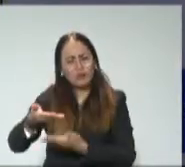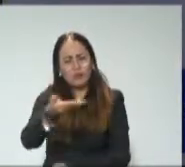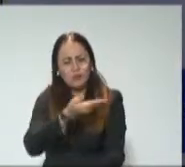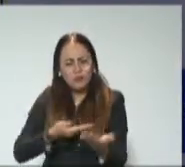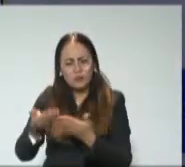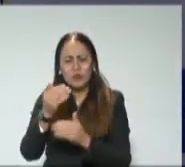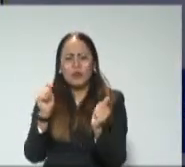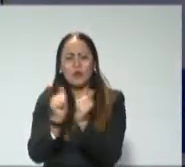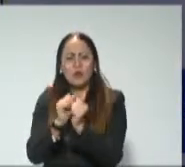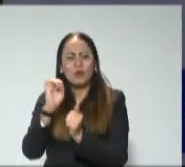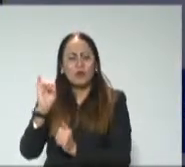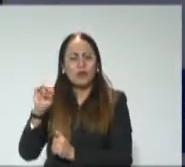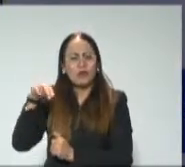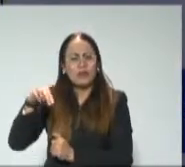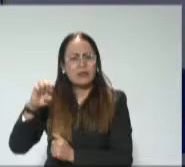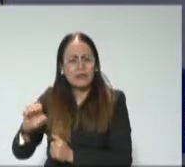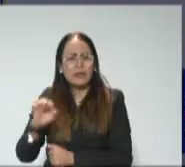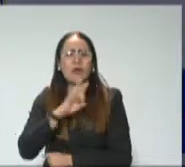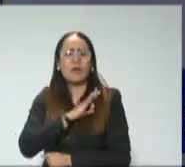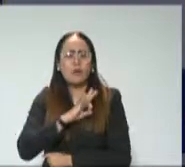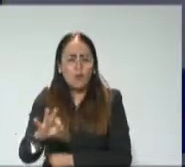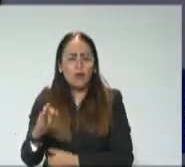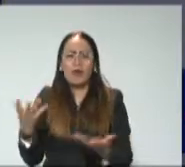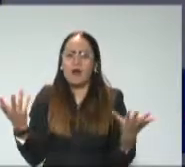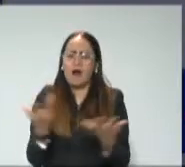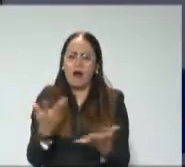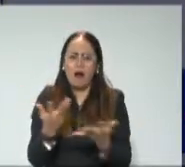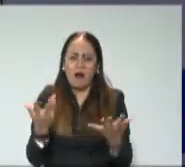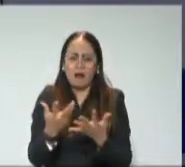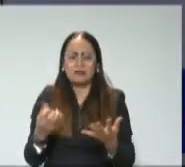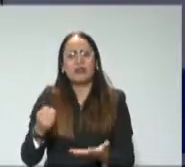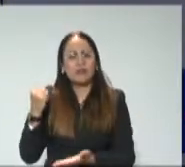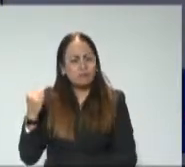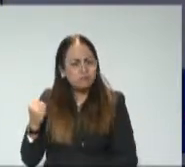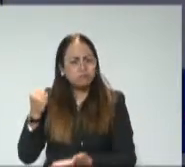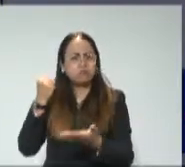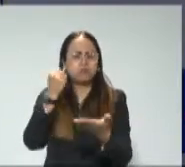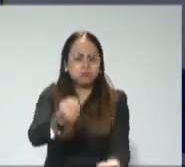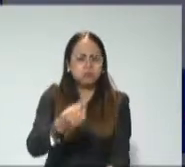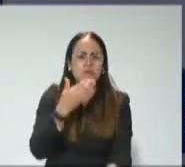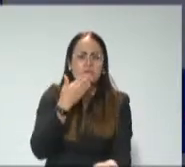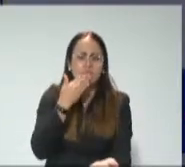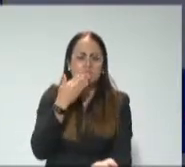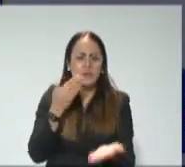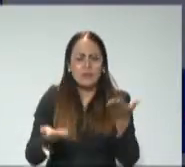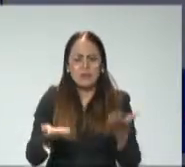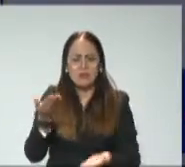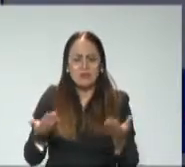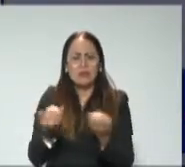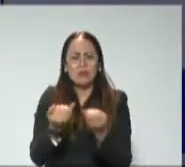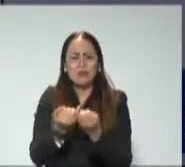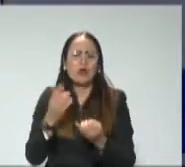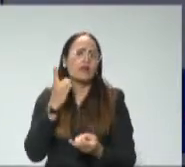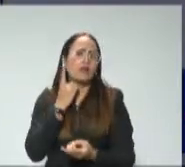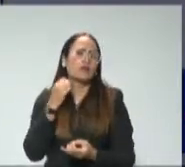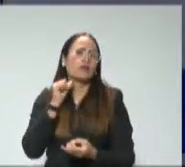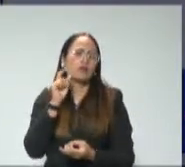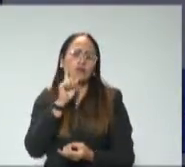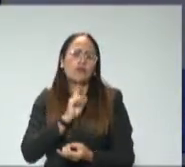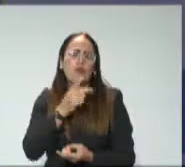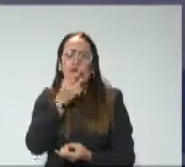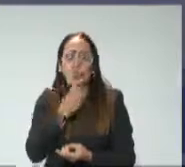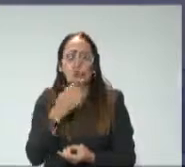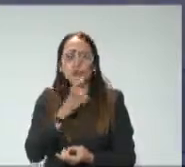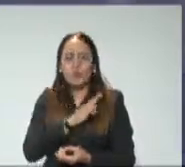INE que permita fiscalizar correctamente los recursos y los medios de que disponemos los diputados Buenos